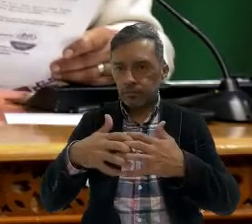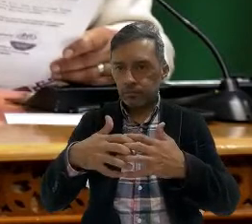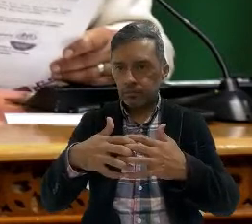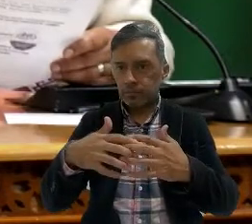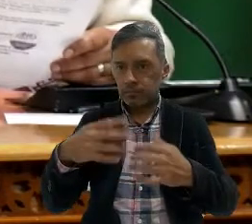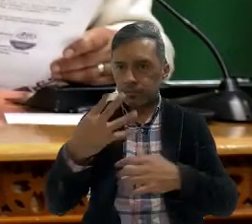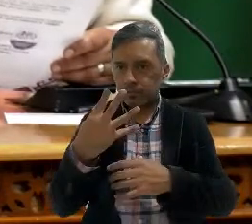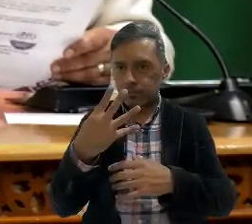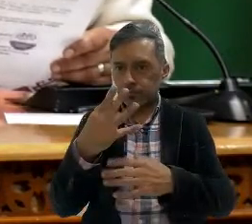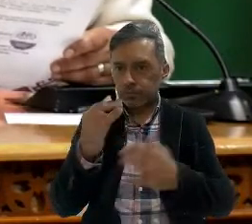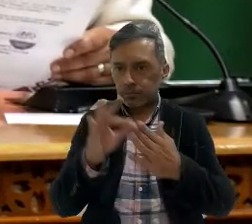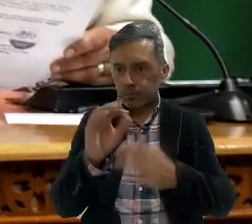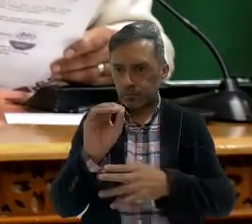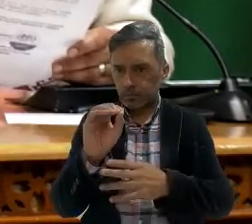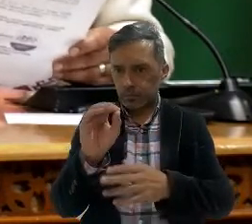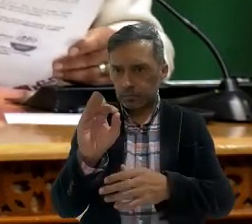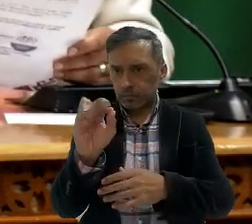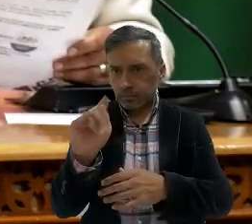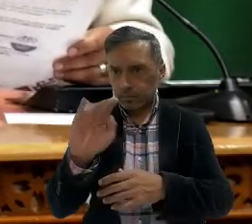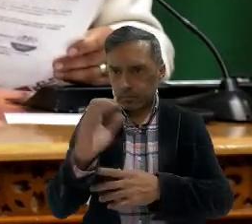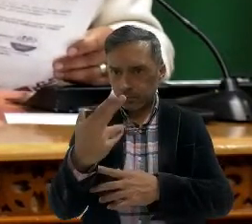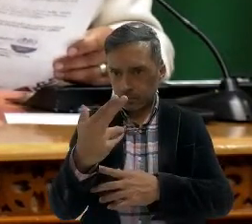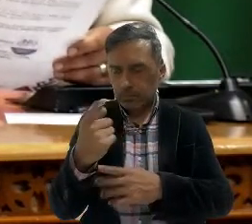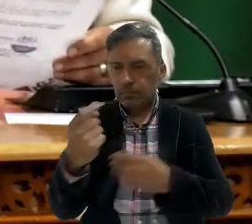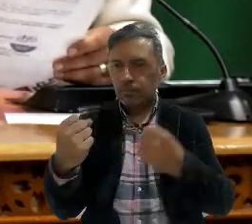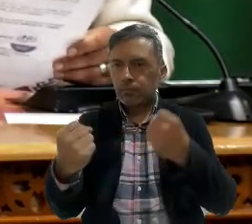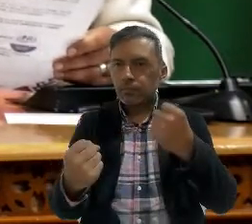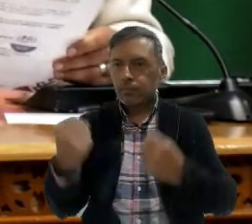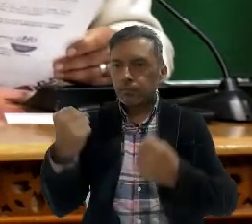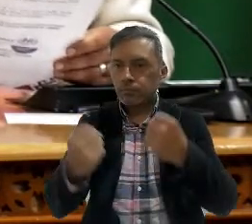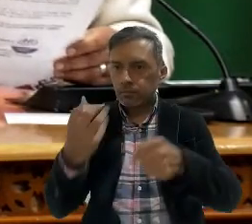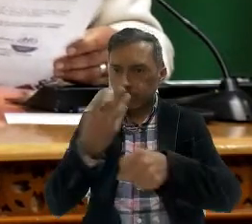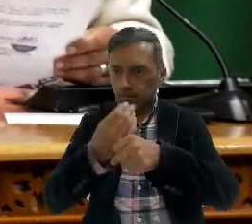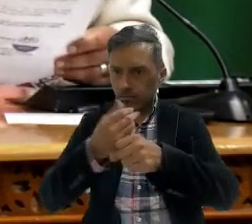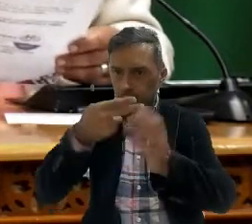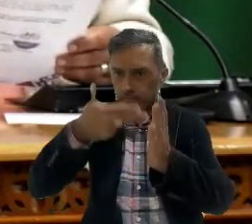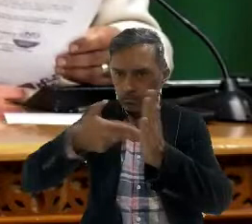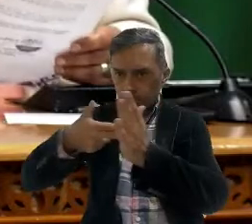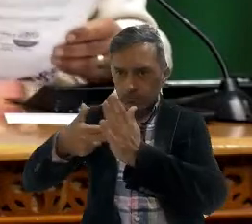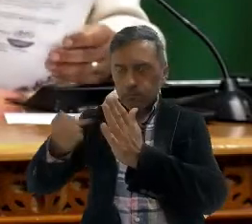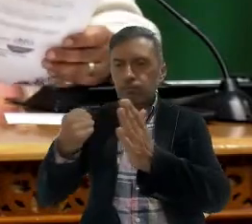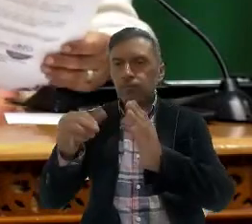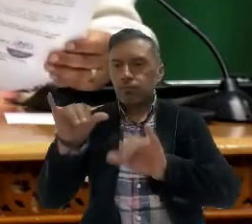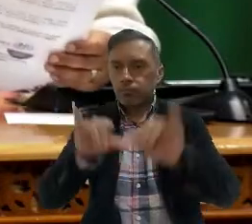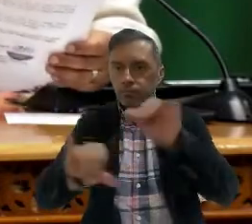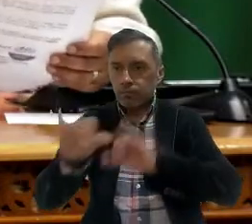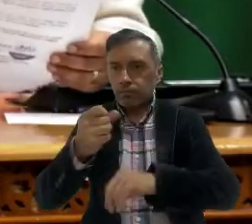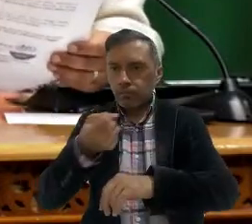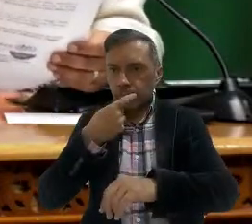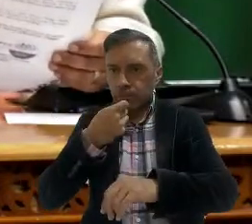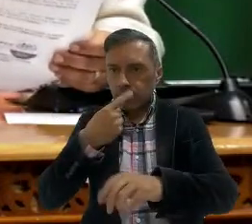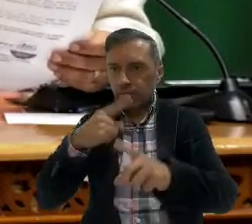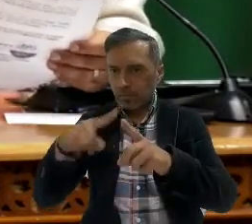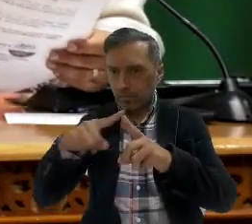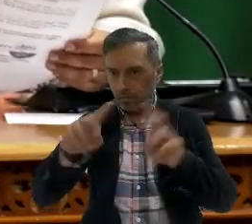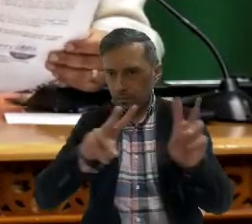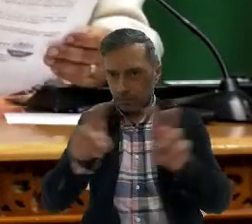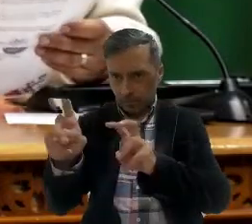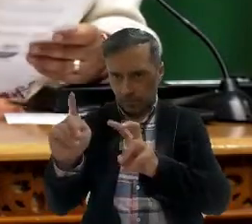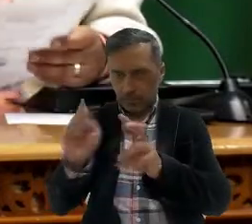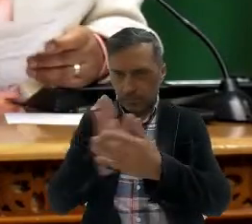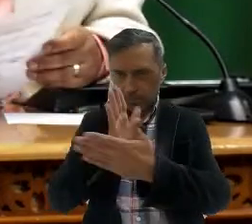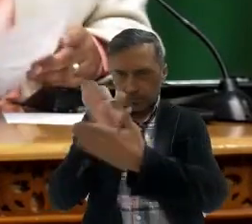4.0 FinTech, automotriz, biomédicos, creativas, entre otros. Atentamente,